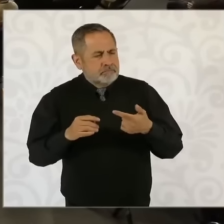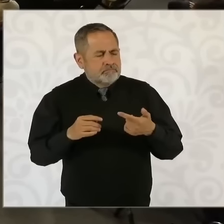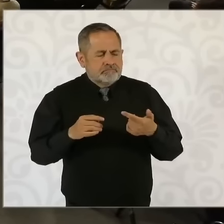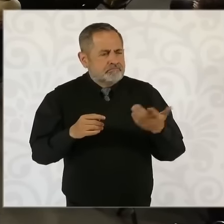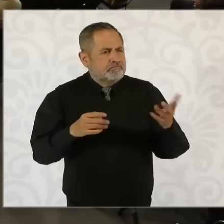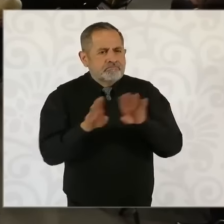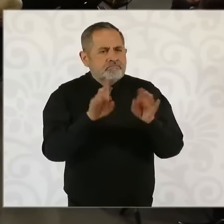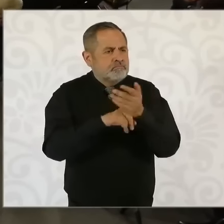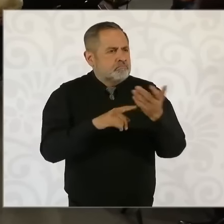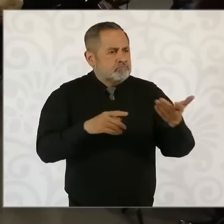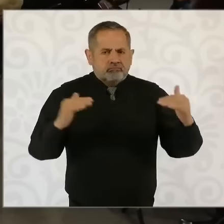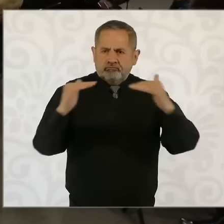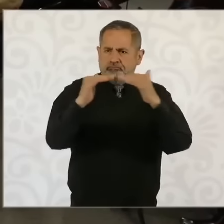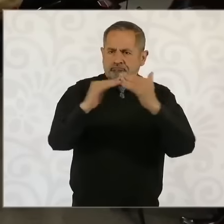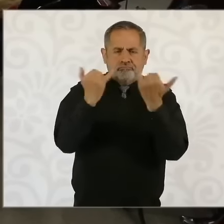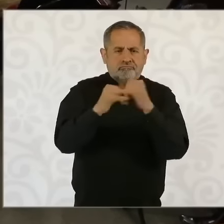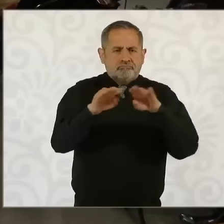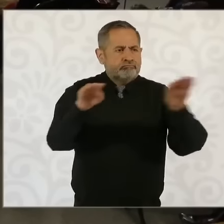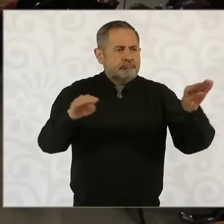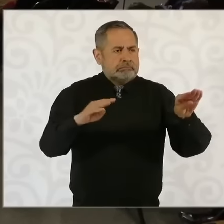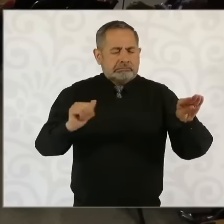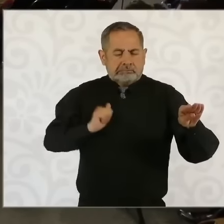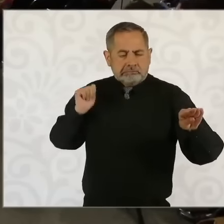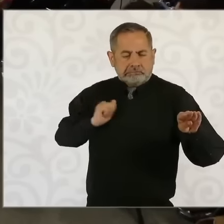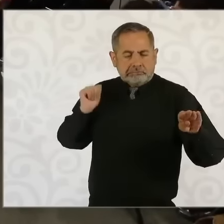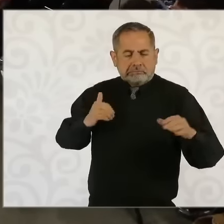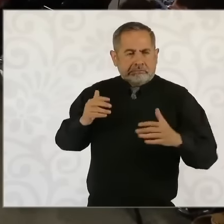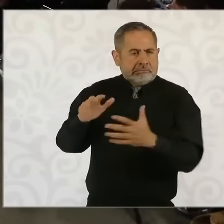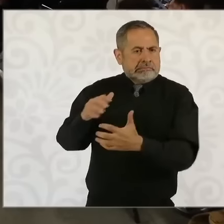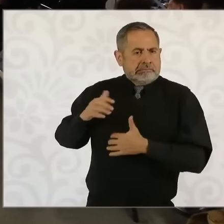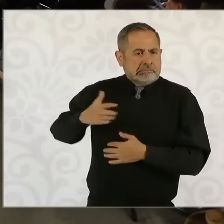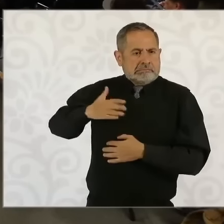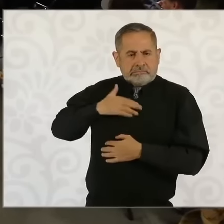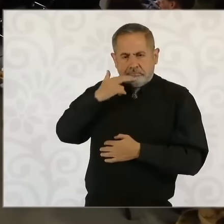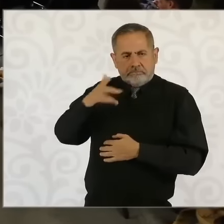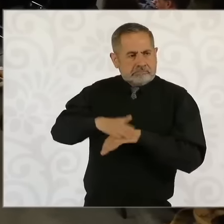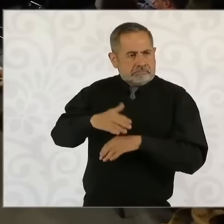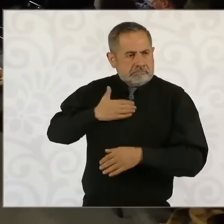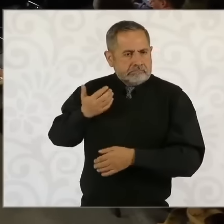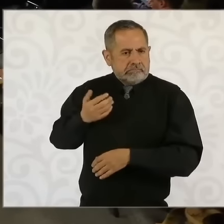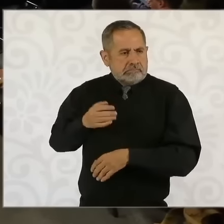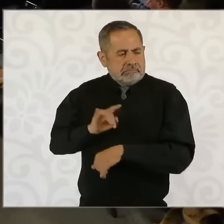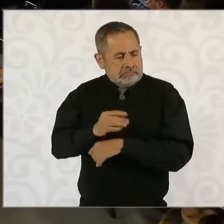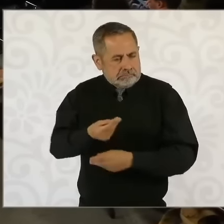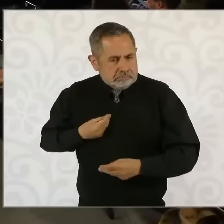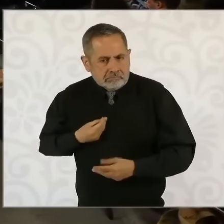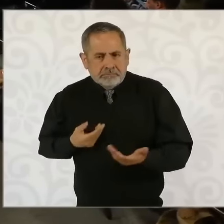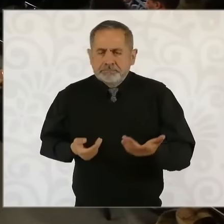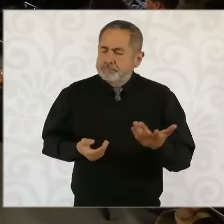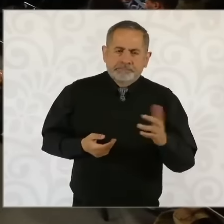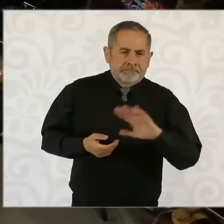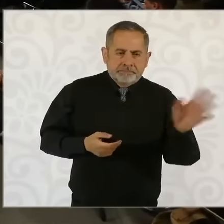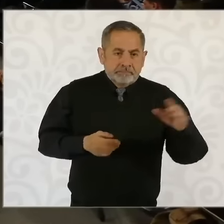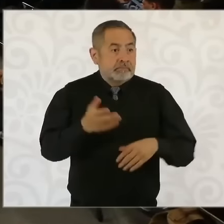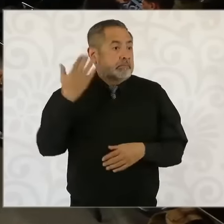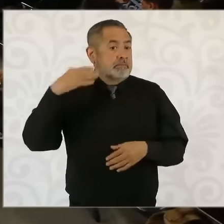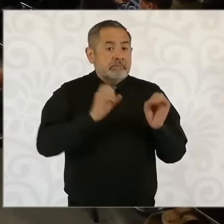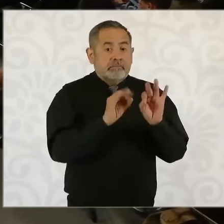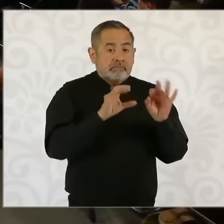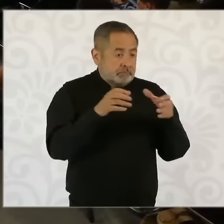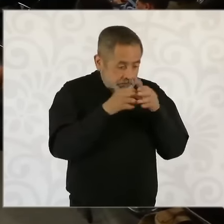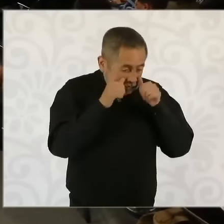Y además hay un tema con estos recintos porque se ha encontrado cuando se les llega a fiscalizar, que no se les fiscaliza todo